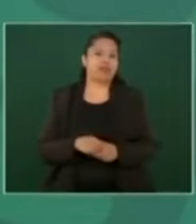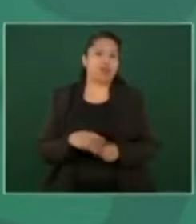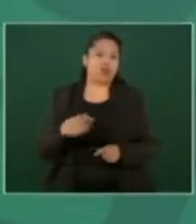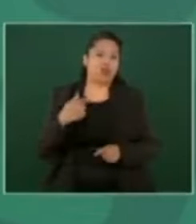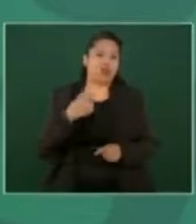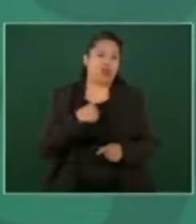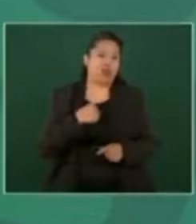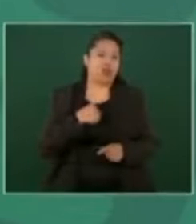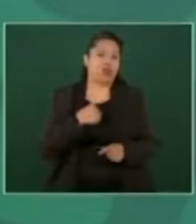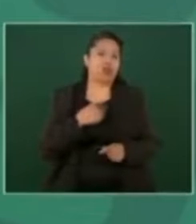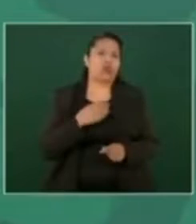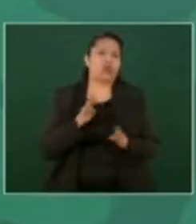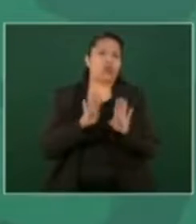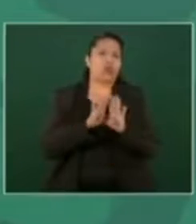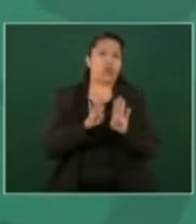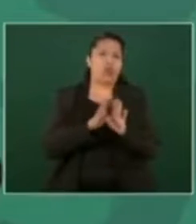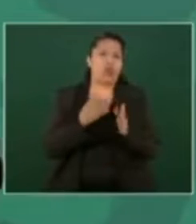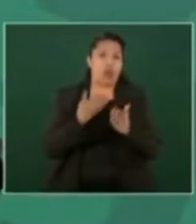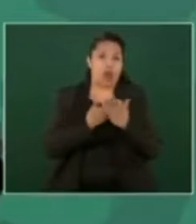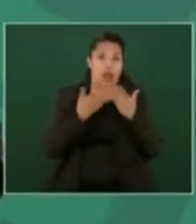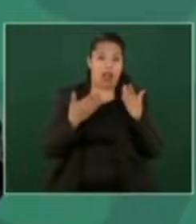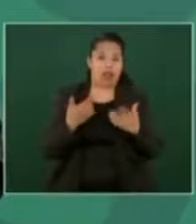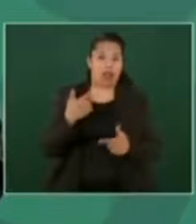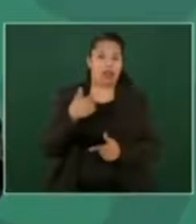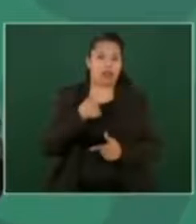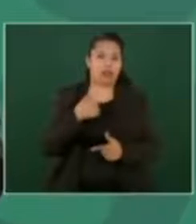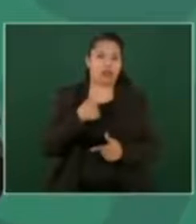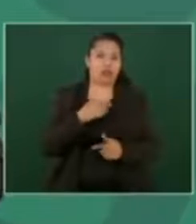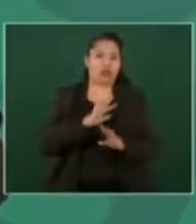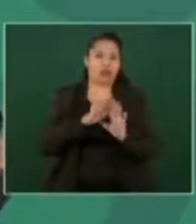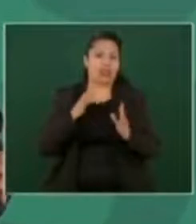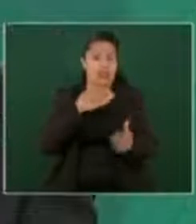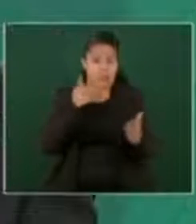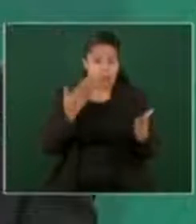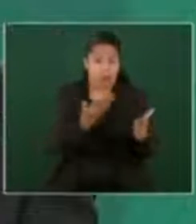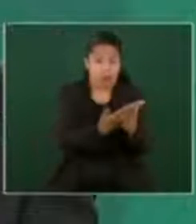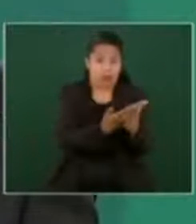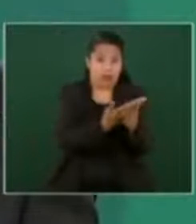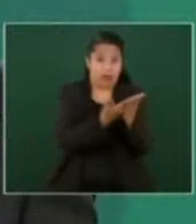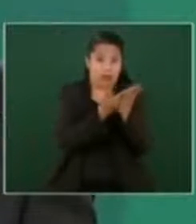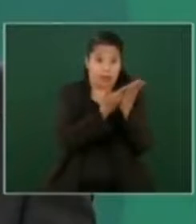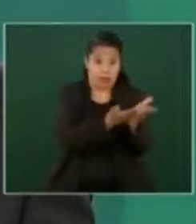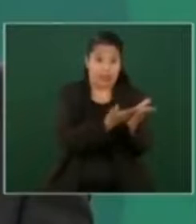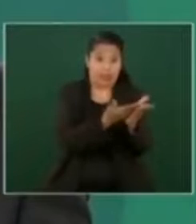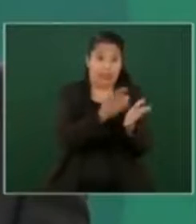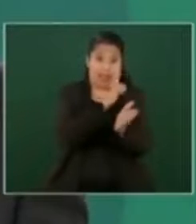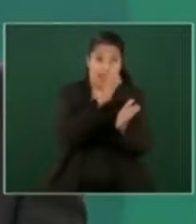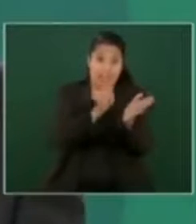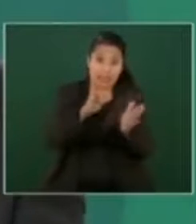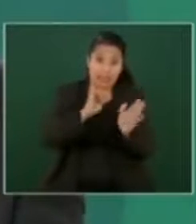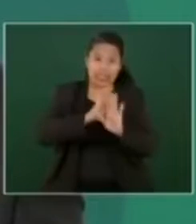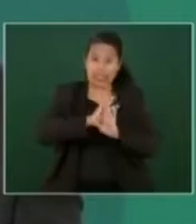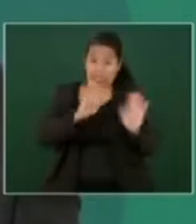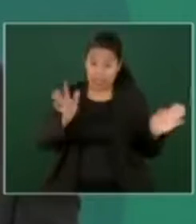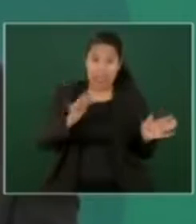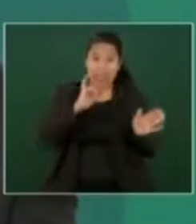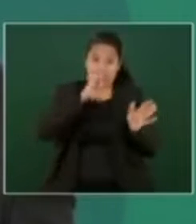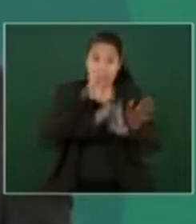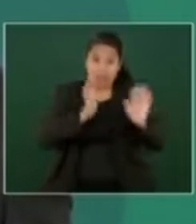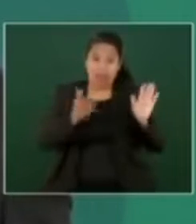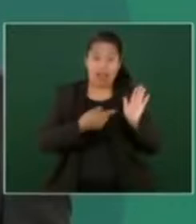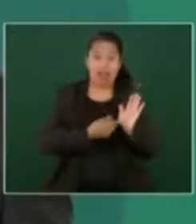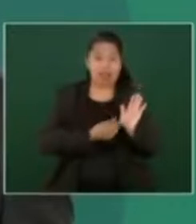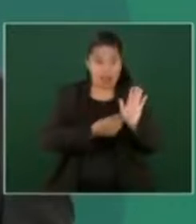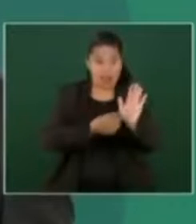Celebro que se esté aprobando la iniciativa. Le agradezco mucho a los legisladores que